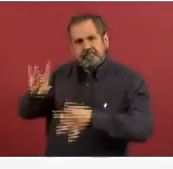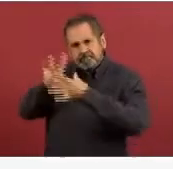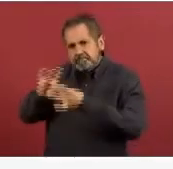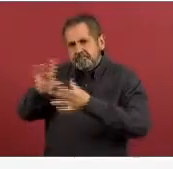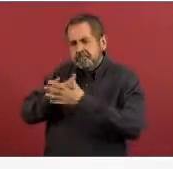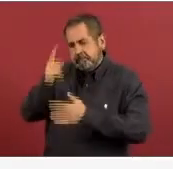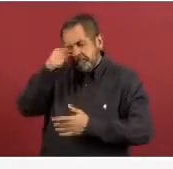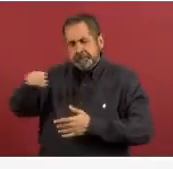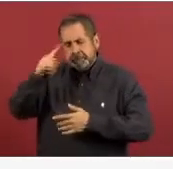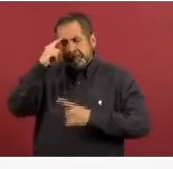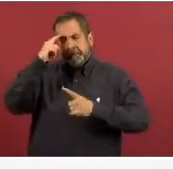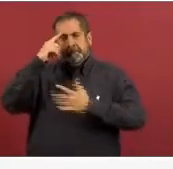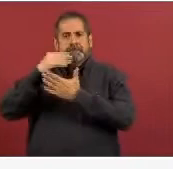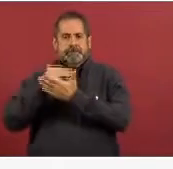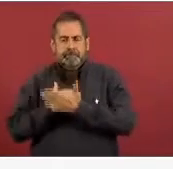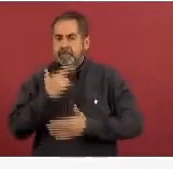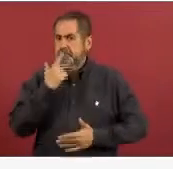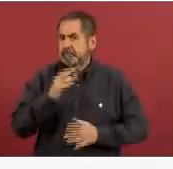se requieran.